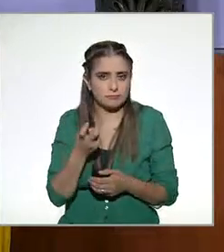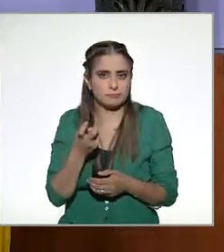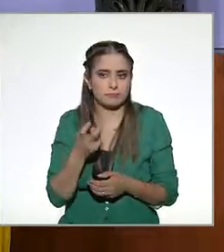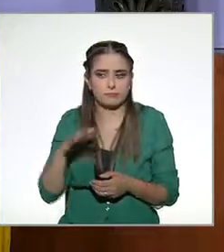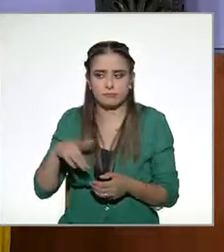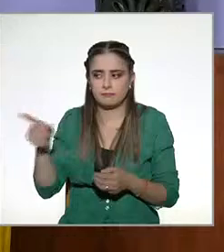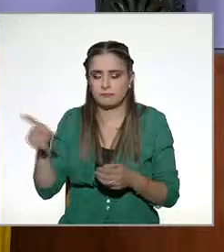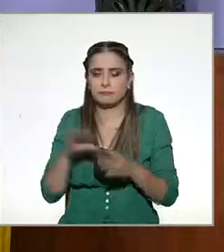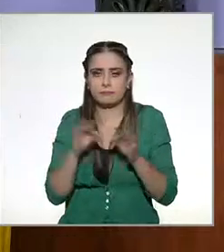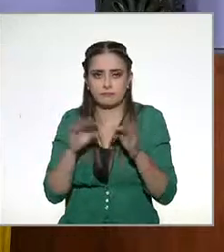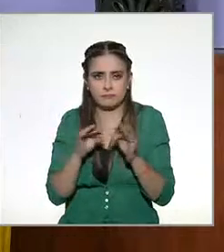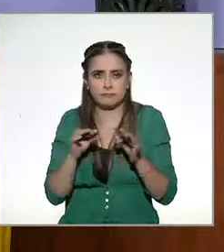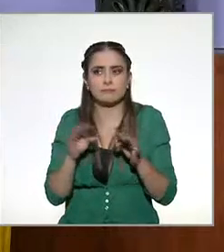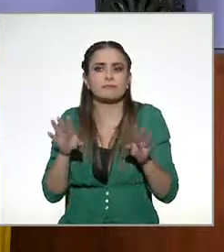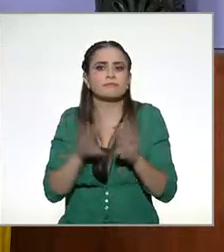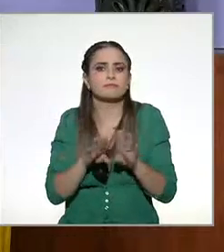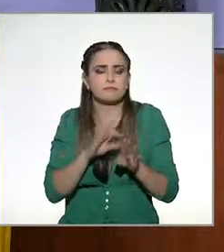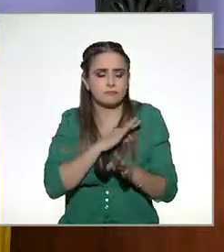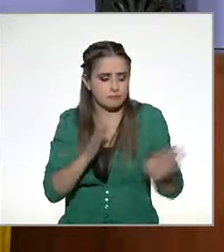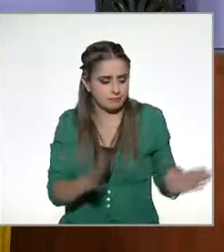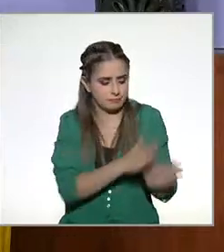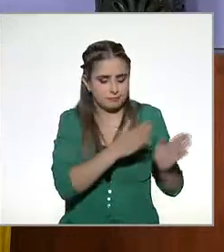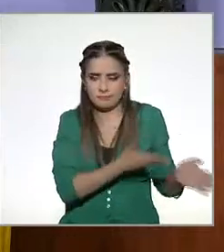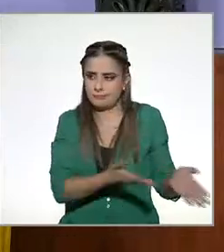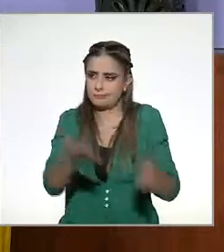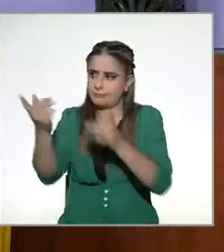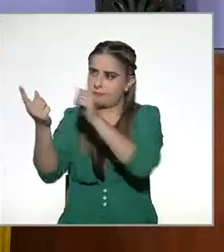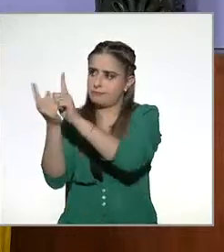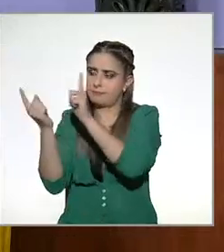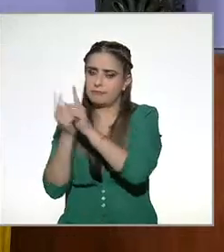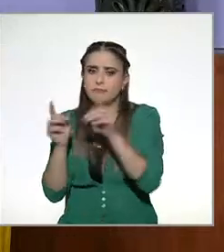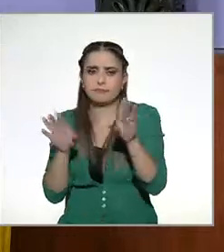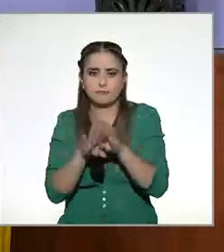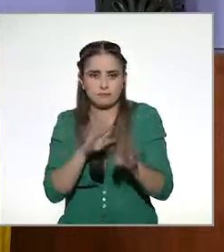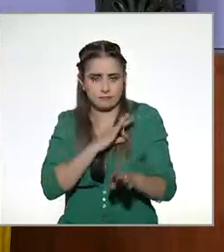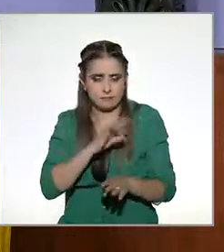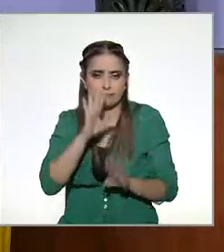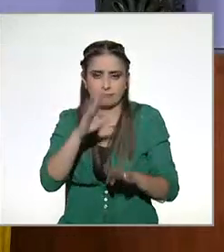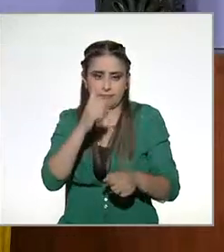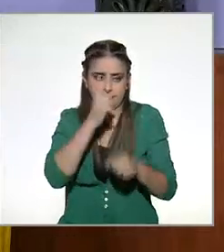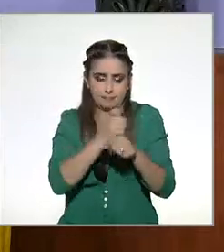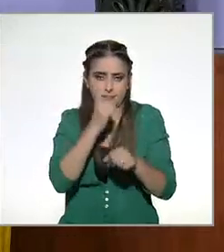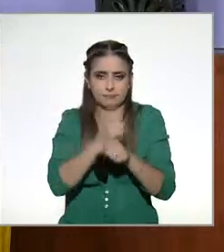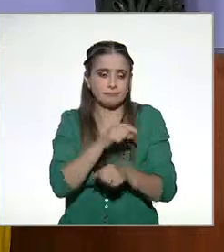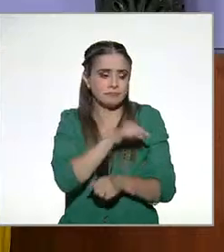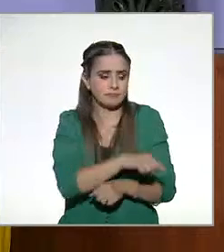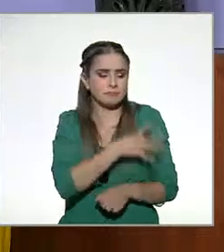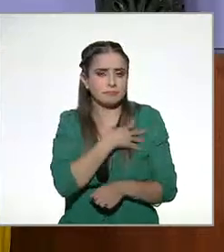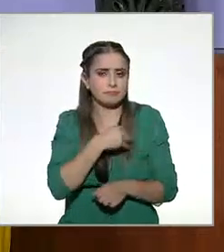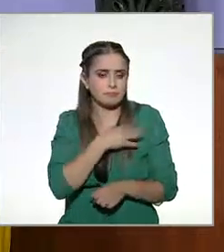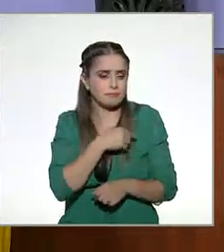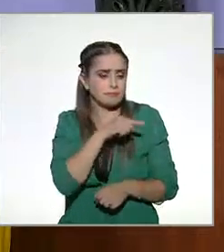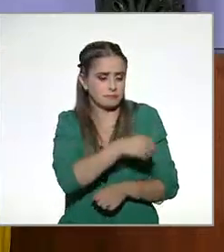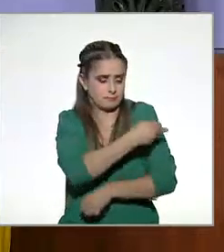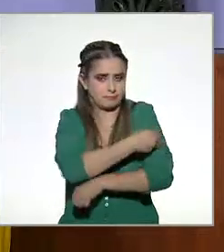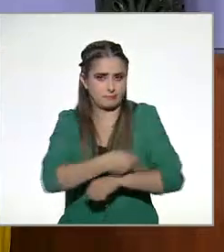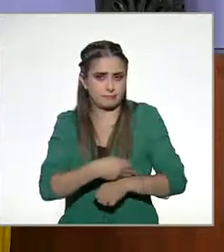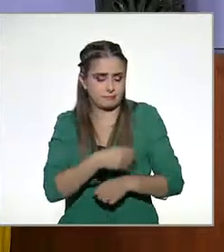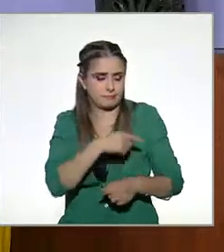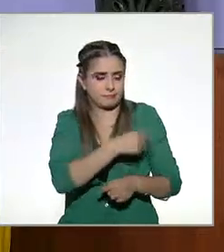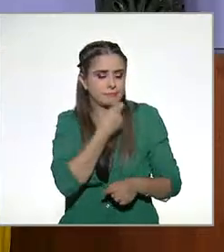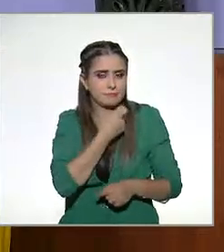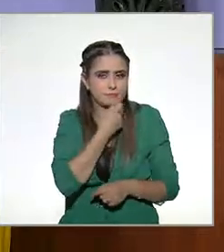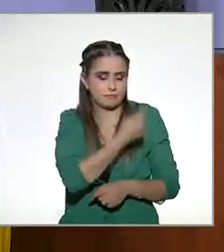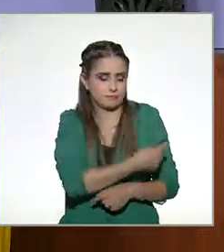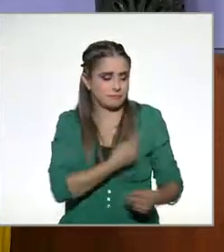que dices, ¿no? O sea, ¿cómo fomentar eso? Pero también primero, ¿cómo ubicar? Primero, ¿qué lugar tiene ese hijo para una familia, para un niño? Porque